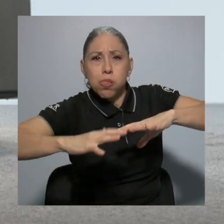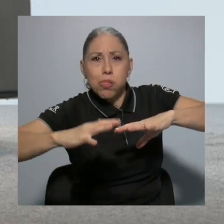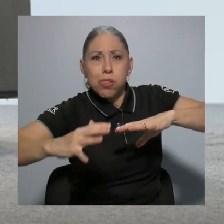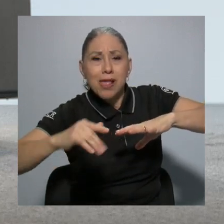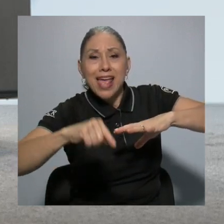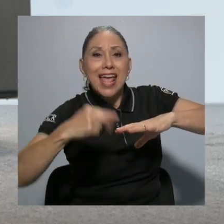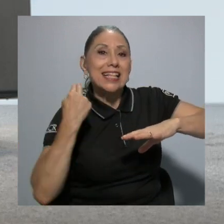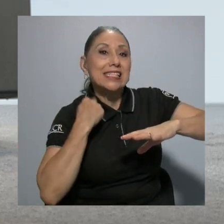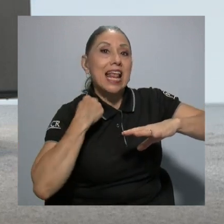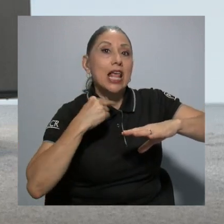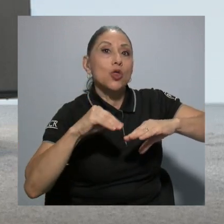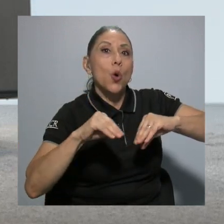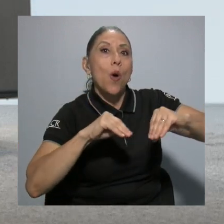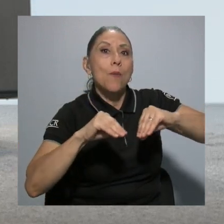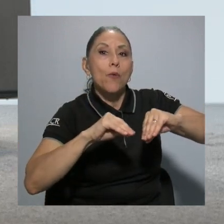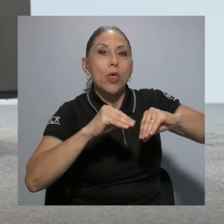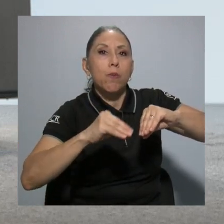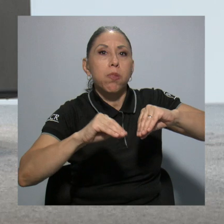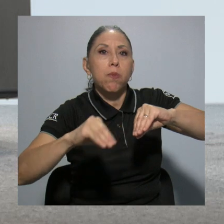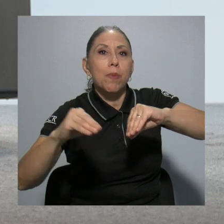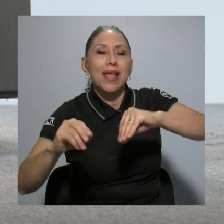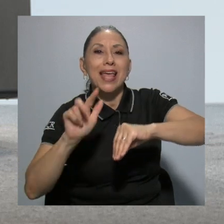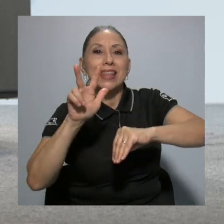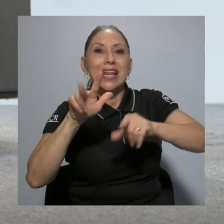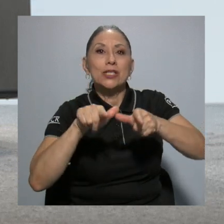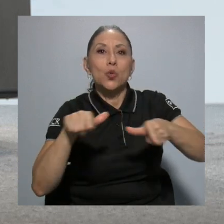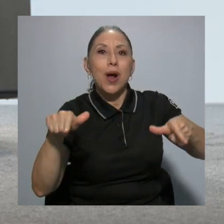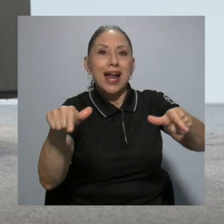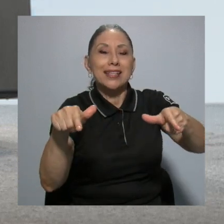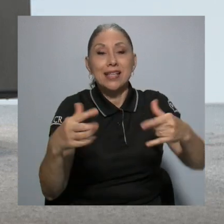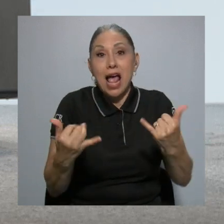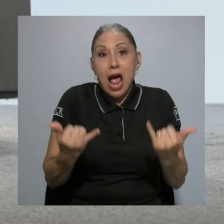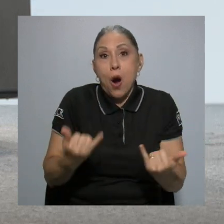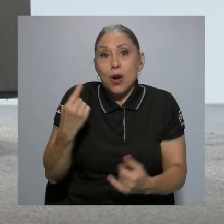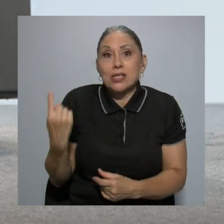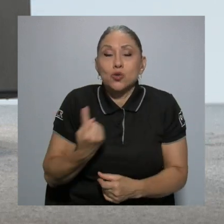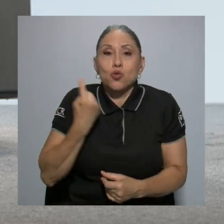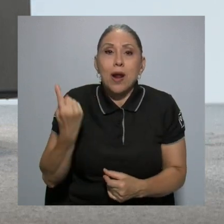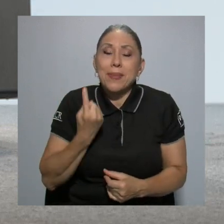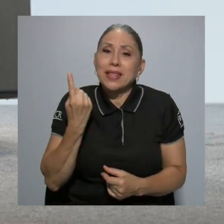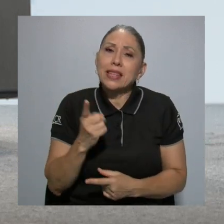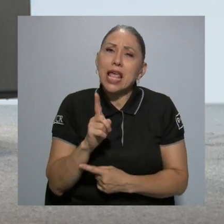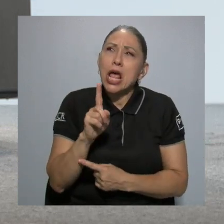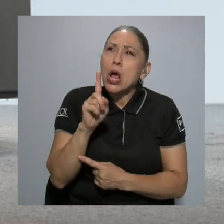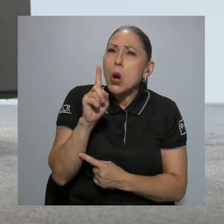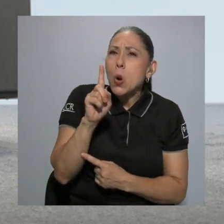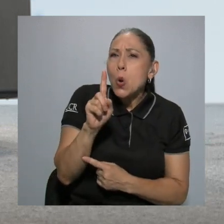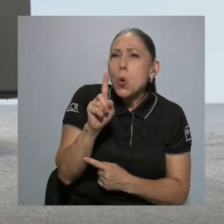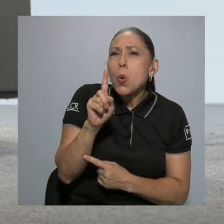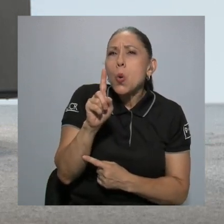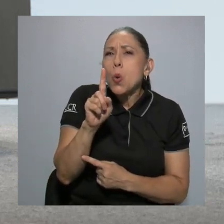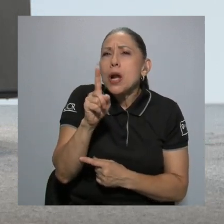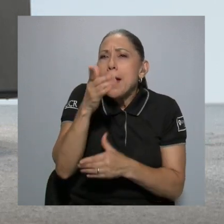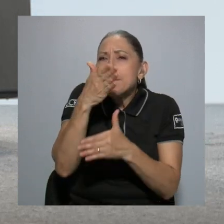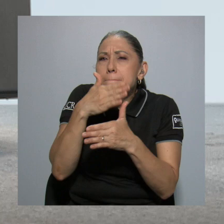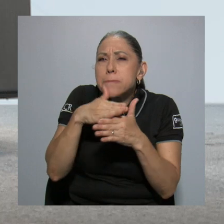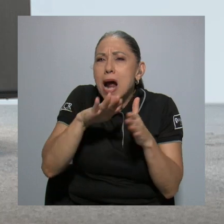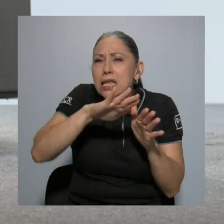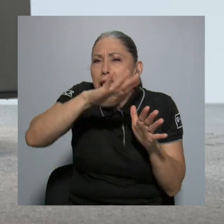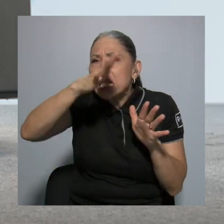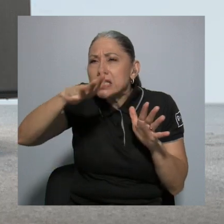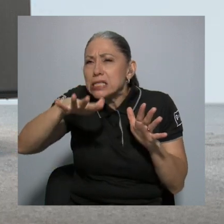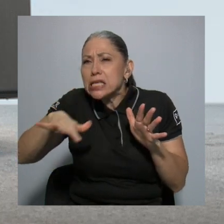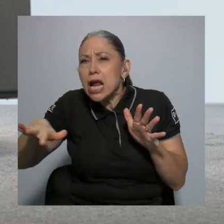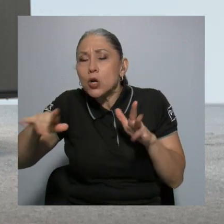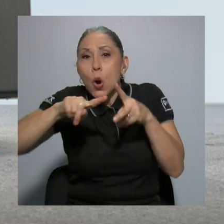ha movido. Entonces, ahora solo tengo un pequeño pedazo del cerro que voy a comenzar a